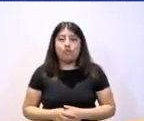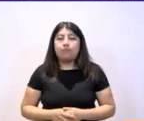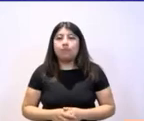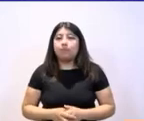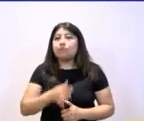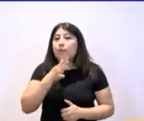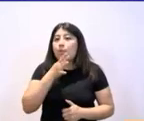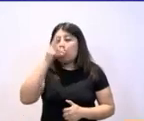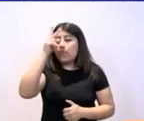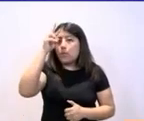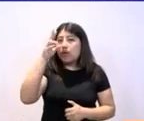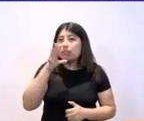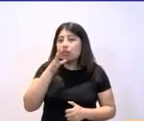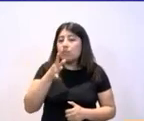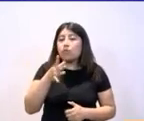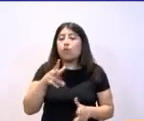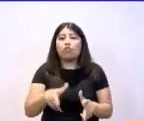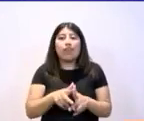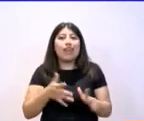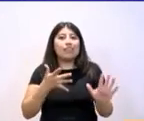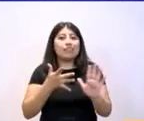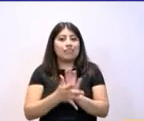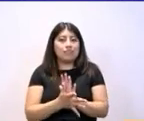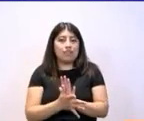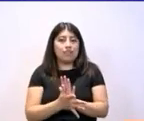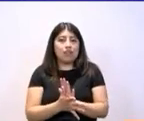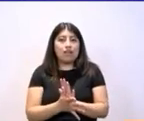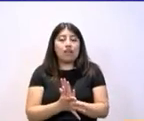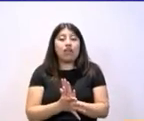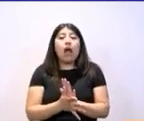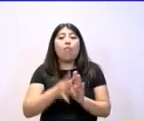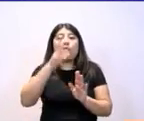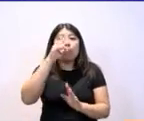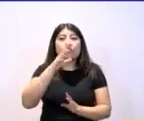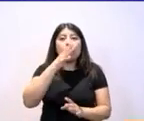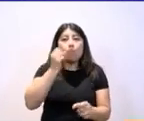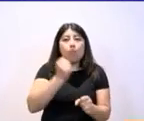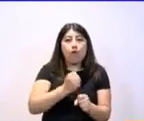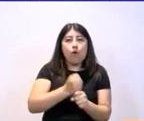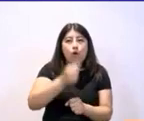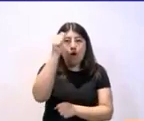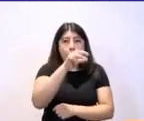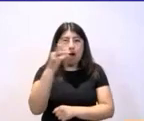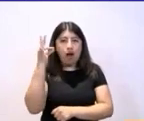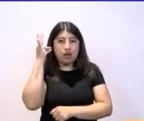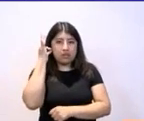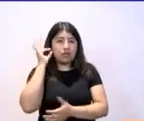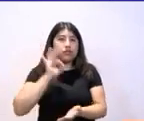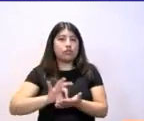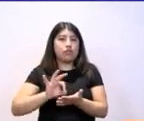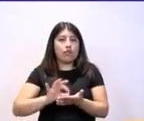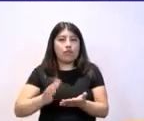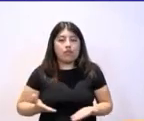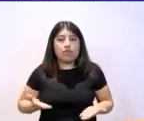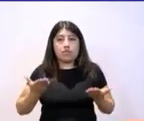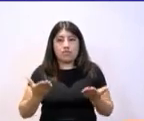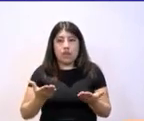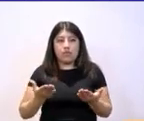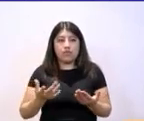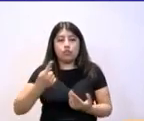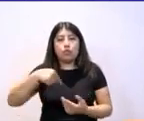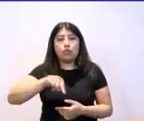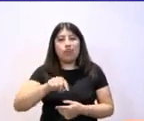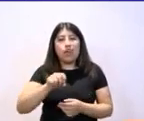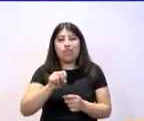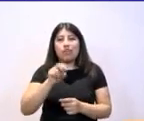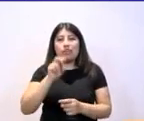preocuparse por lo social implica preocuparse por los trabajadores y trabajadoras que prestan los servicios. Y ustedes siempre miran para